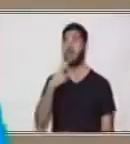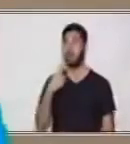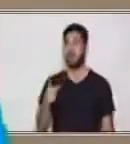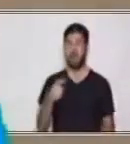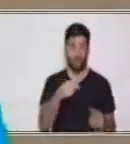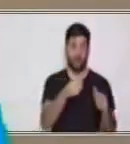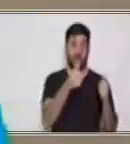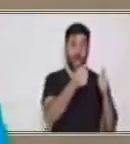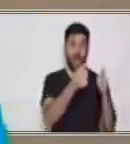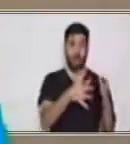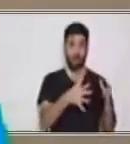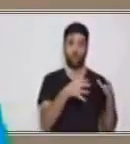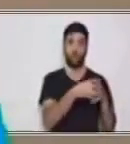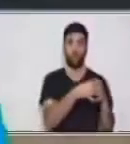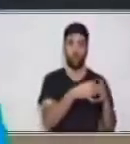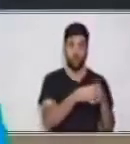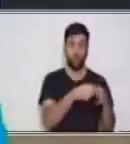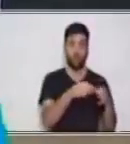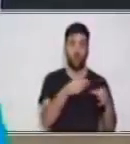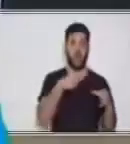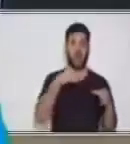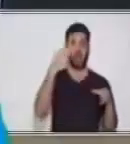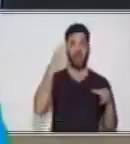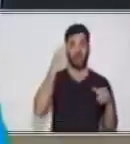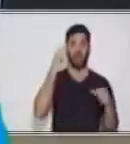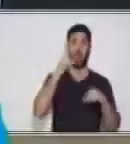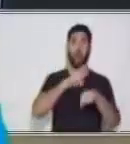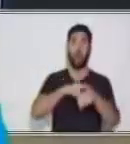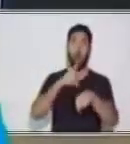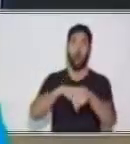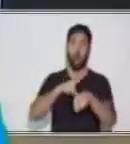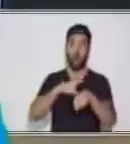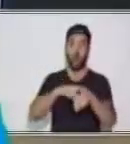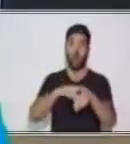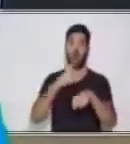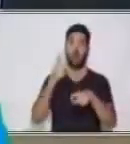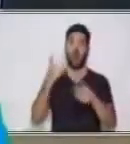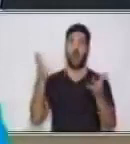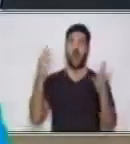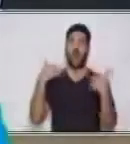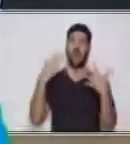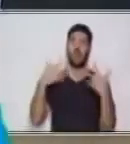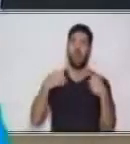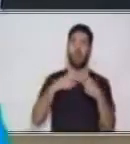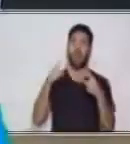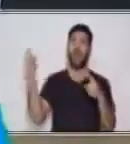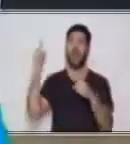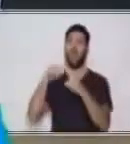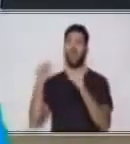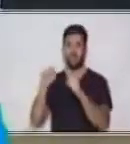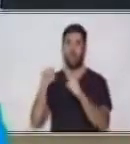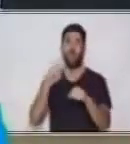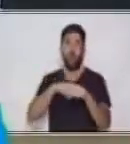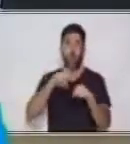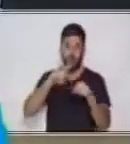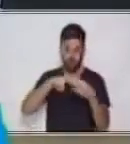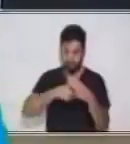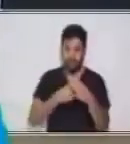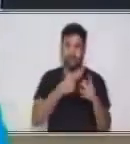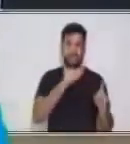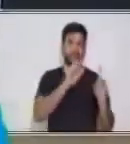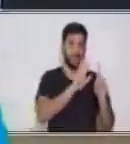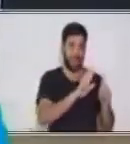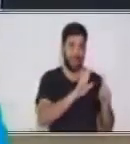alumnos registró la temperatura de cada hora desde las 6 de la mañana hasta las 4 de la